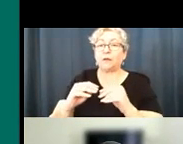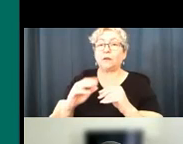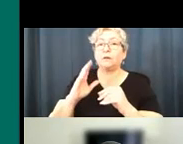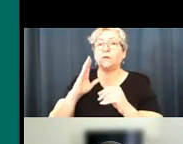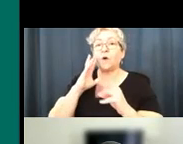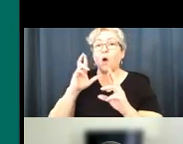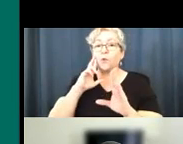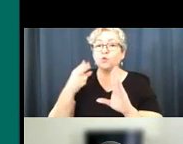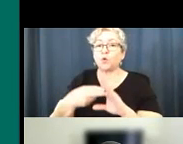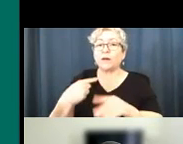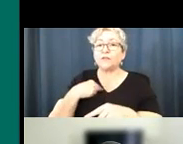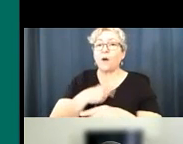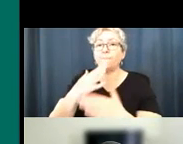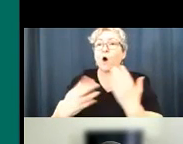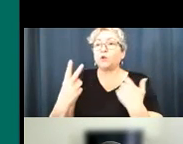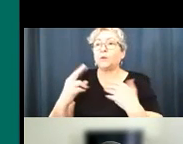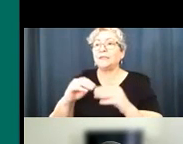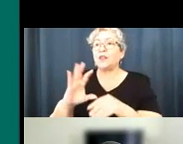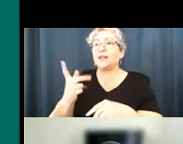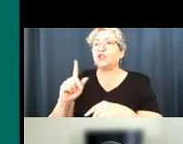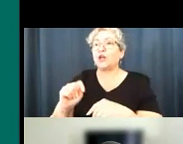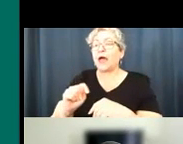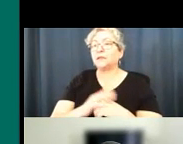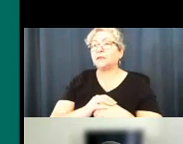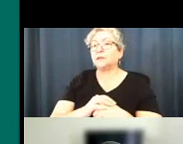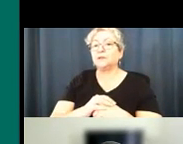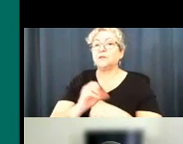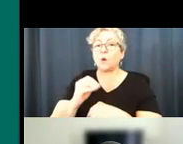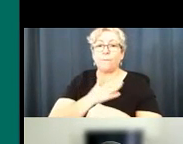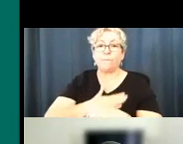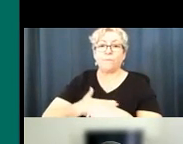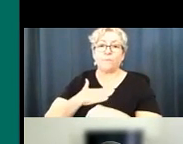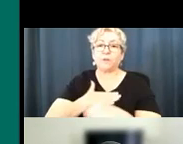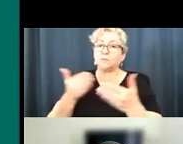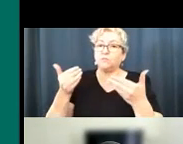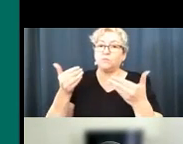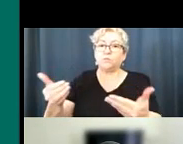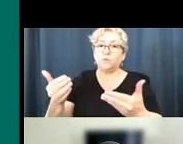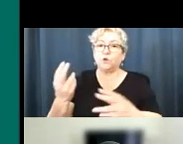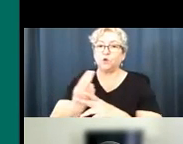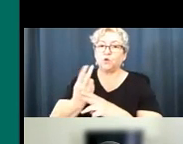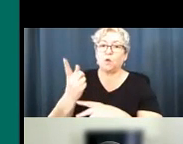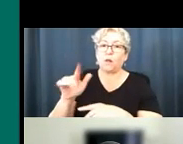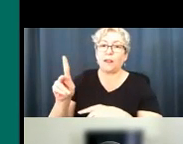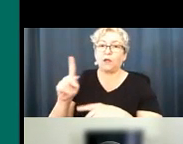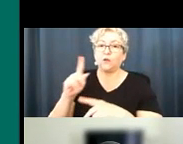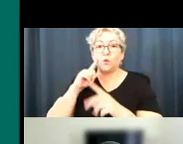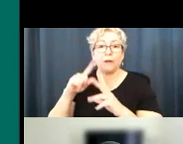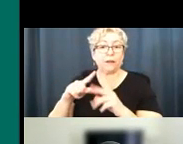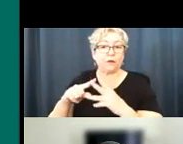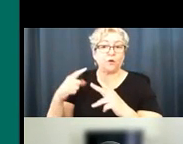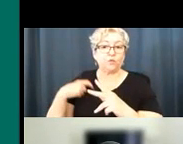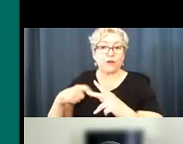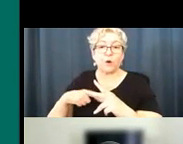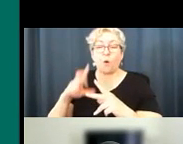de la semana que viene. Espero que esté con nosotros. Ya lo pusimos en el chat. Por favor, use los enlaces para